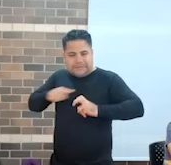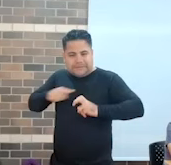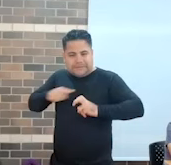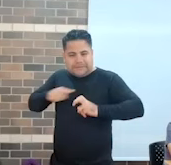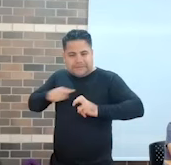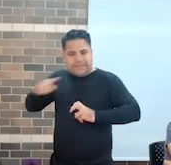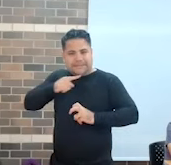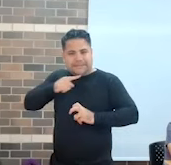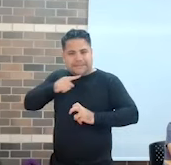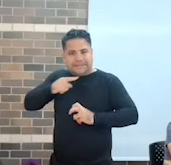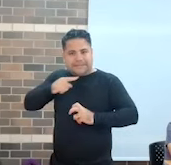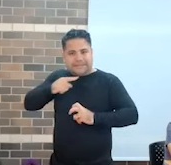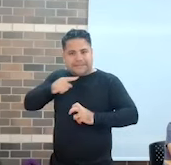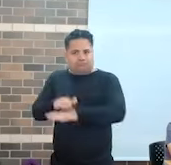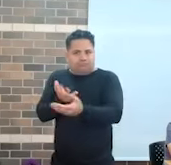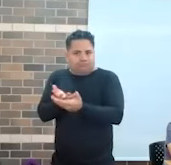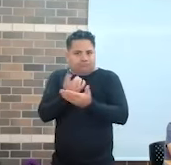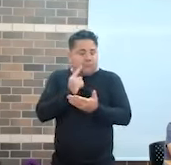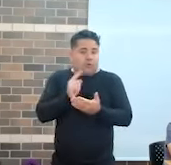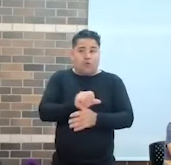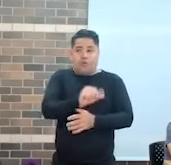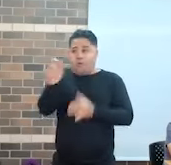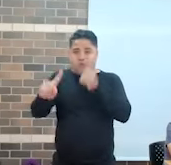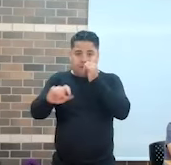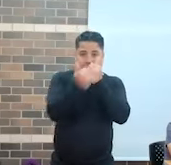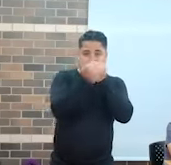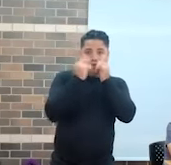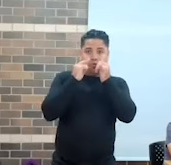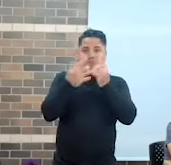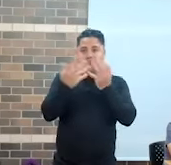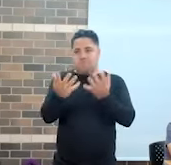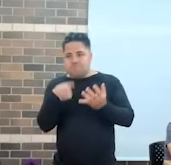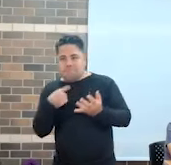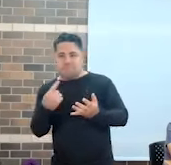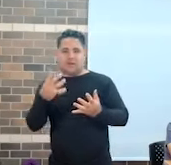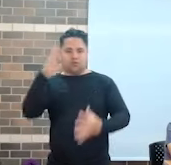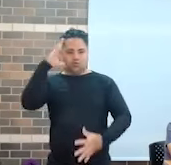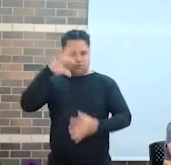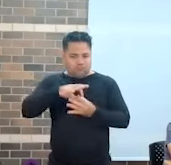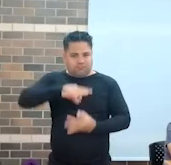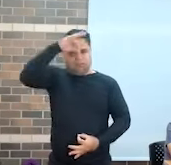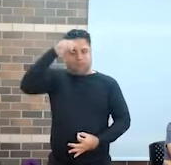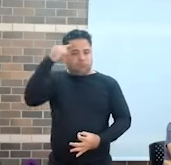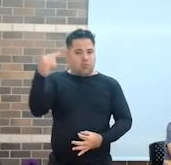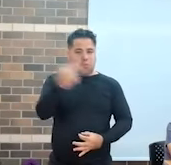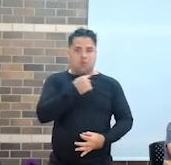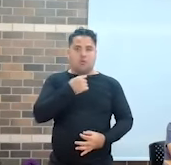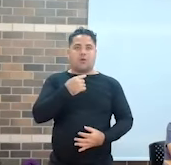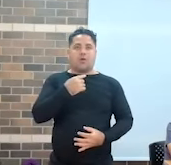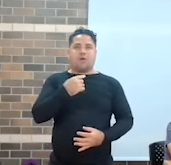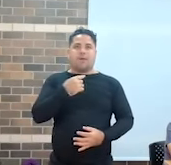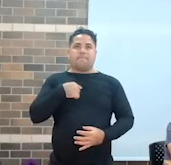sugiere también otras epistemologías más horizontales, más holísticas, que vienen trabajando